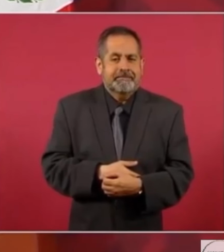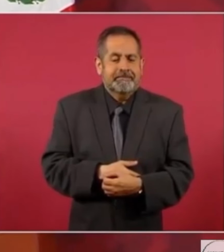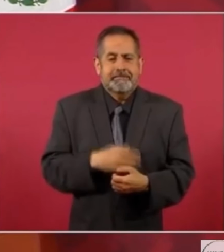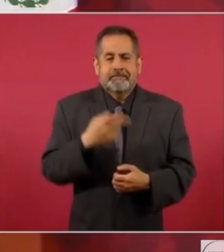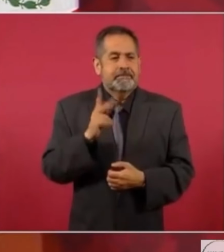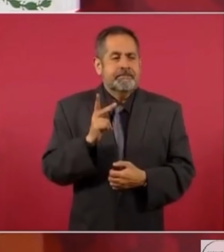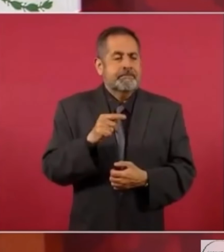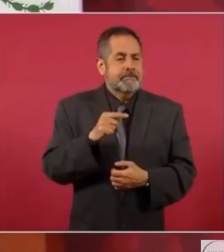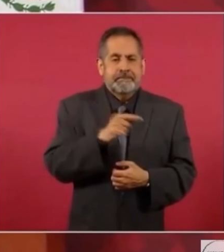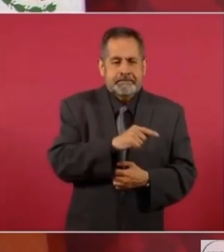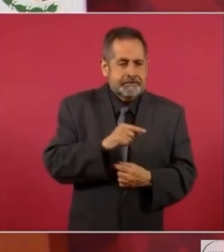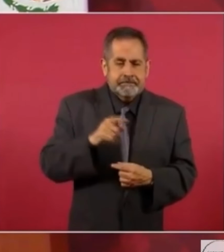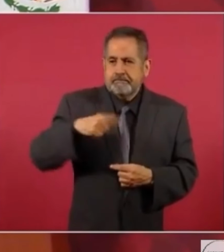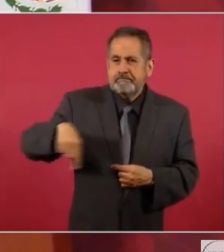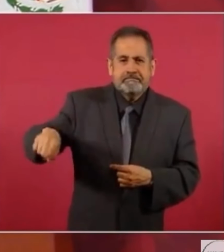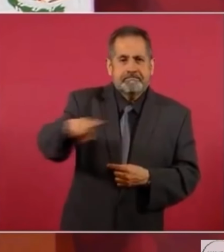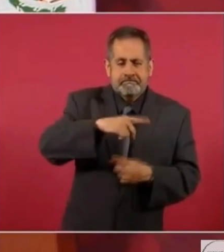Pero poco a poco